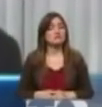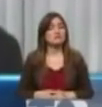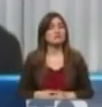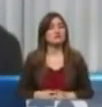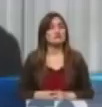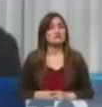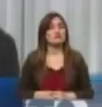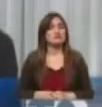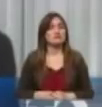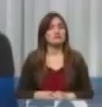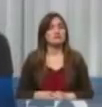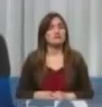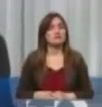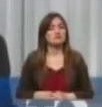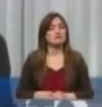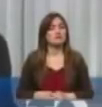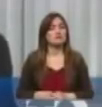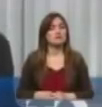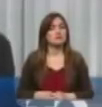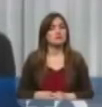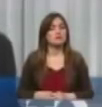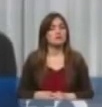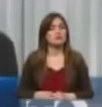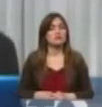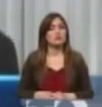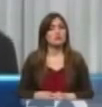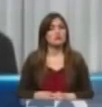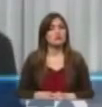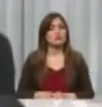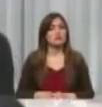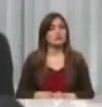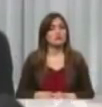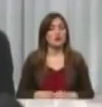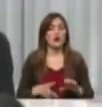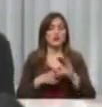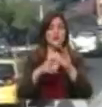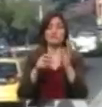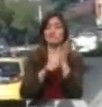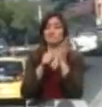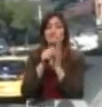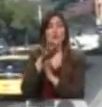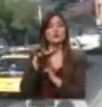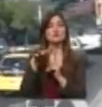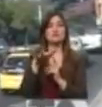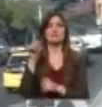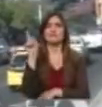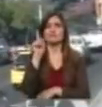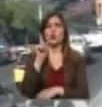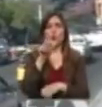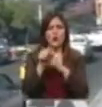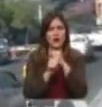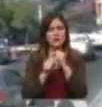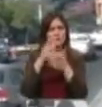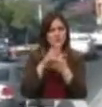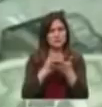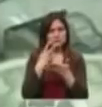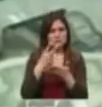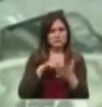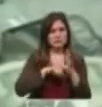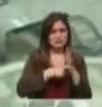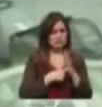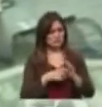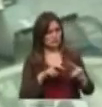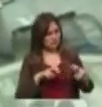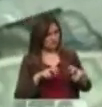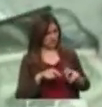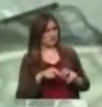ya hizo el débito correspondiente a las cuentas del ISFA y el crédito al Ministerio de Ambiente. Y no, un año y medio después la Contraloría confirma